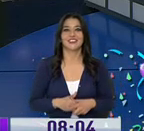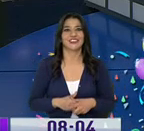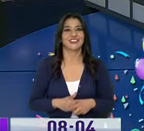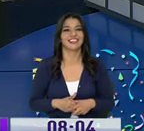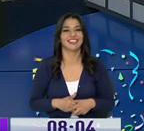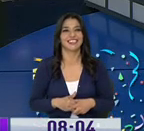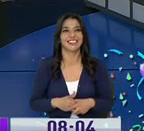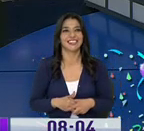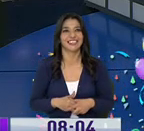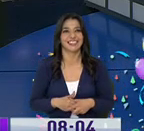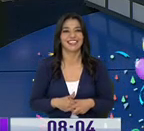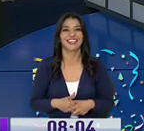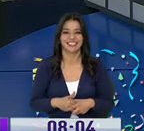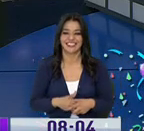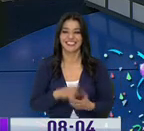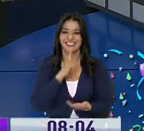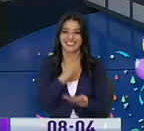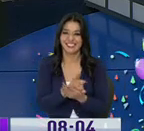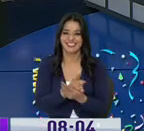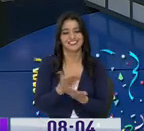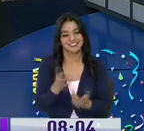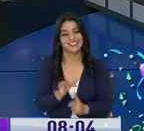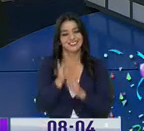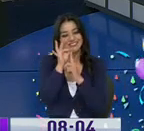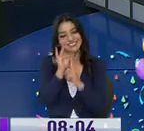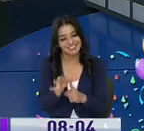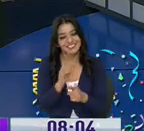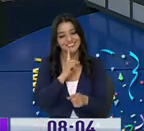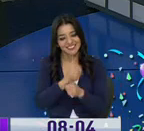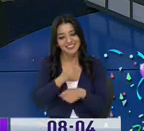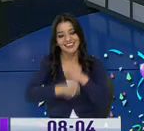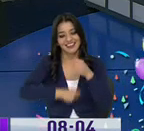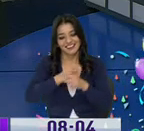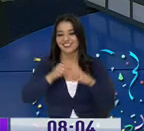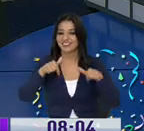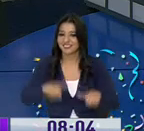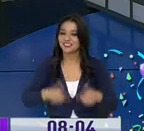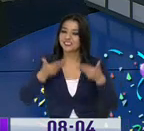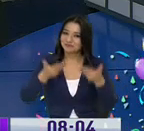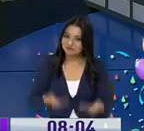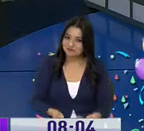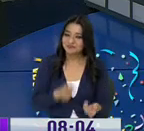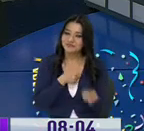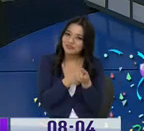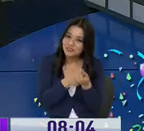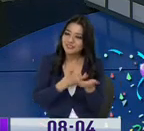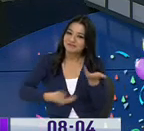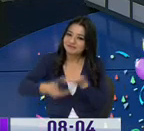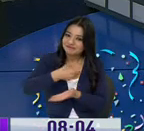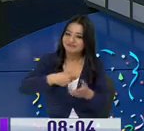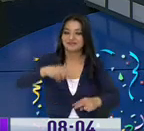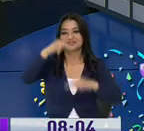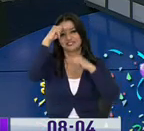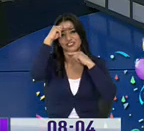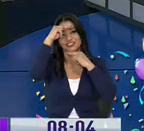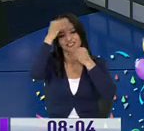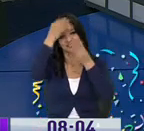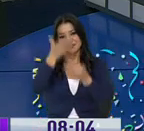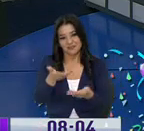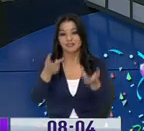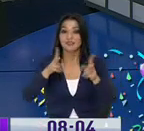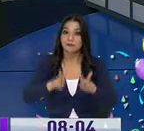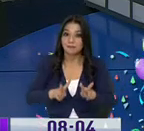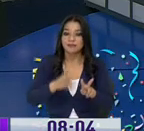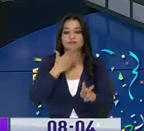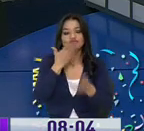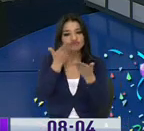Está bien. Pero de todas maneras, un privilegio cabe señalar estar aquí con ustedes compartiendo estas horas del informativo y también siempre en